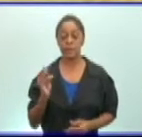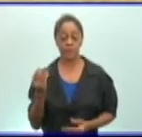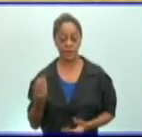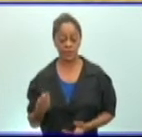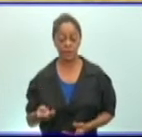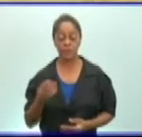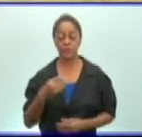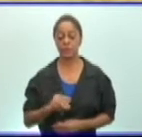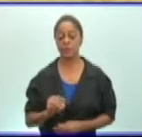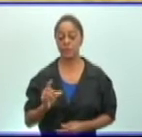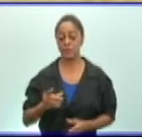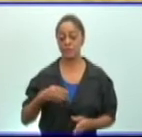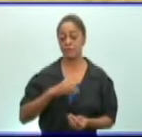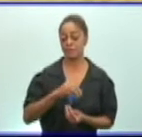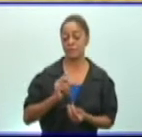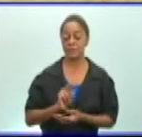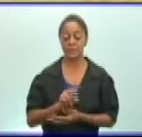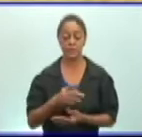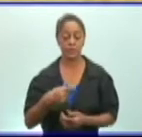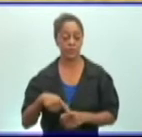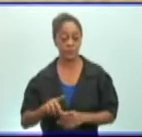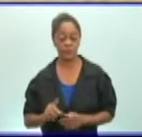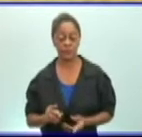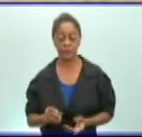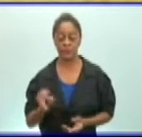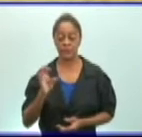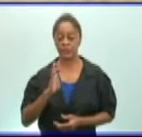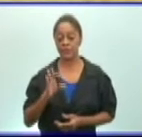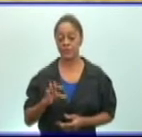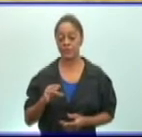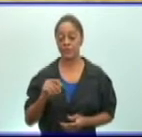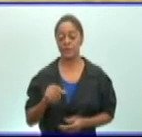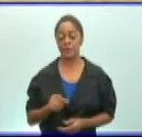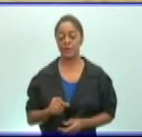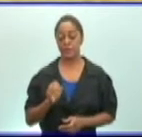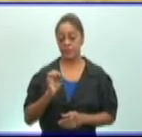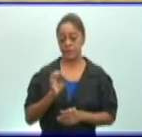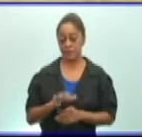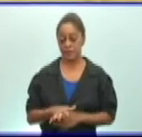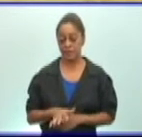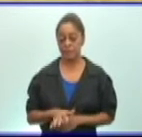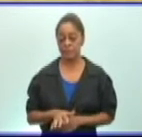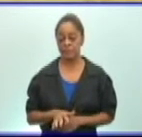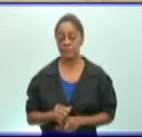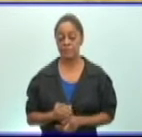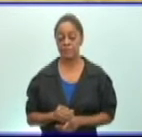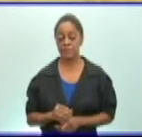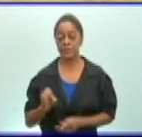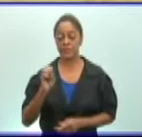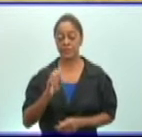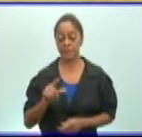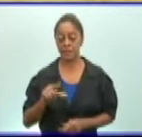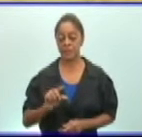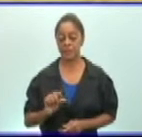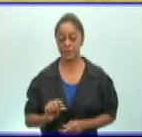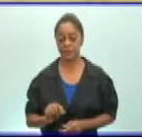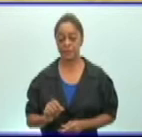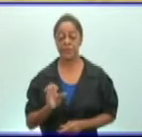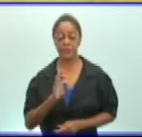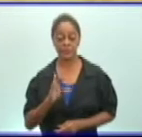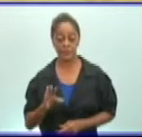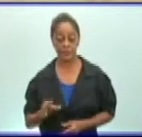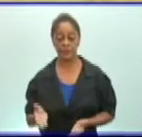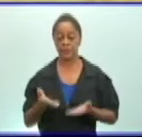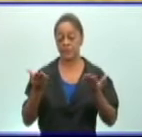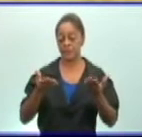lo que justificará que los principales focos filosóficos que inician precisamente van a comenzar en Asia Menor. Es decir, esa filosofía, ese